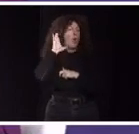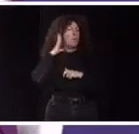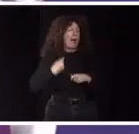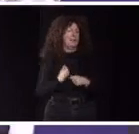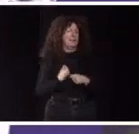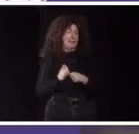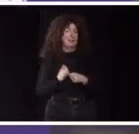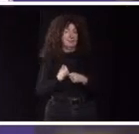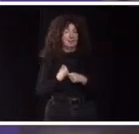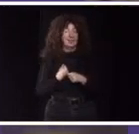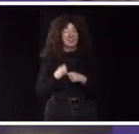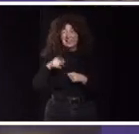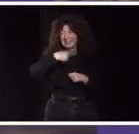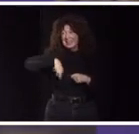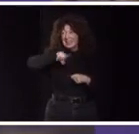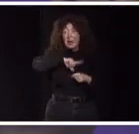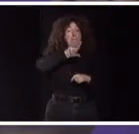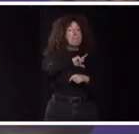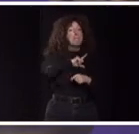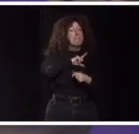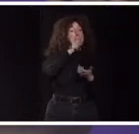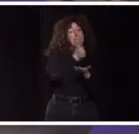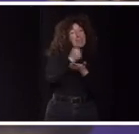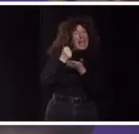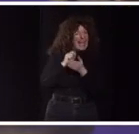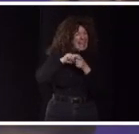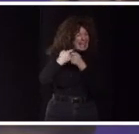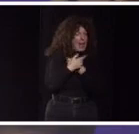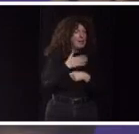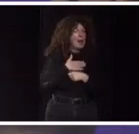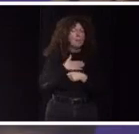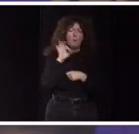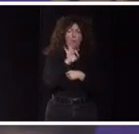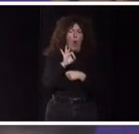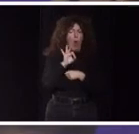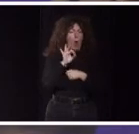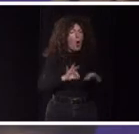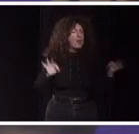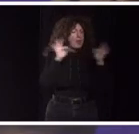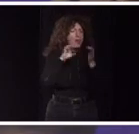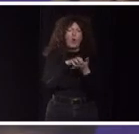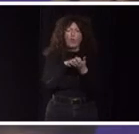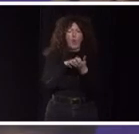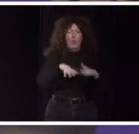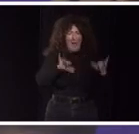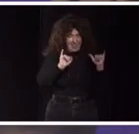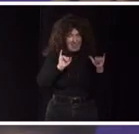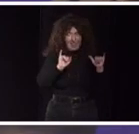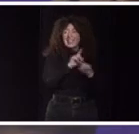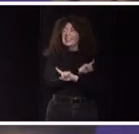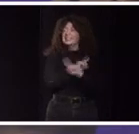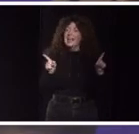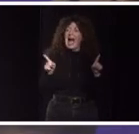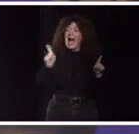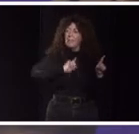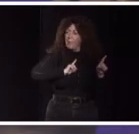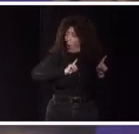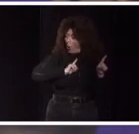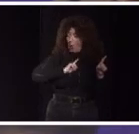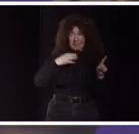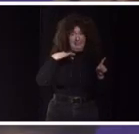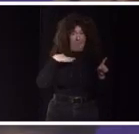La militancia de Podemos no ha dudado, y tampoco a quienes nos habéis elegido como